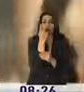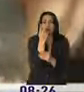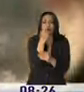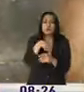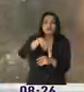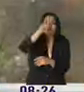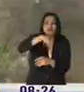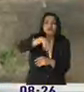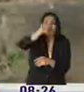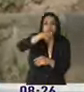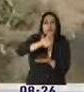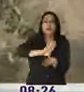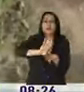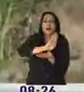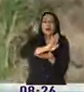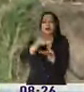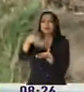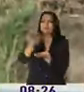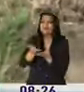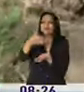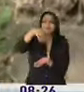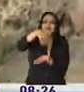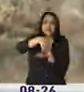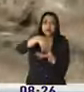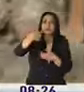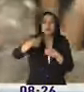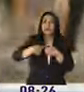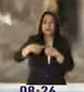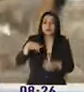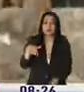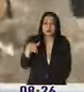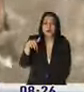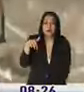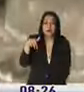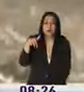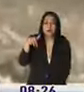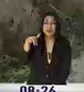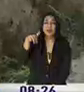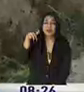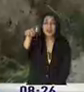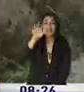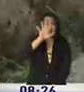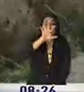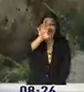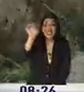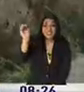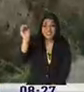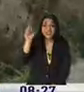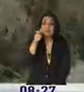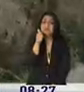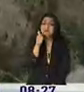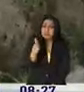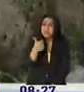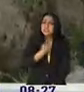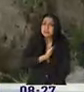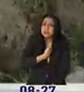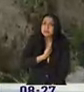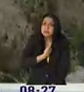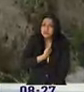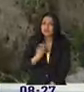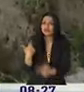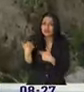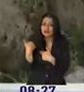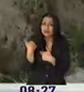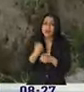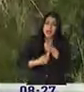y salir del barrio hacia el centro de la ciudad. Las gradas suman más de 500, fueron hechas por sus propias manos hace ya